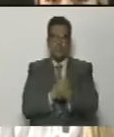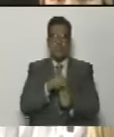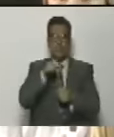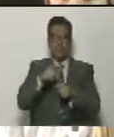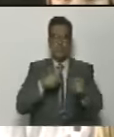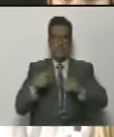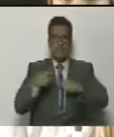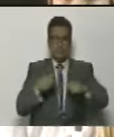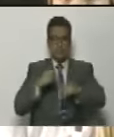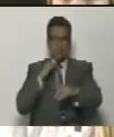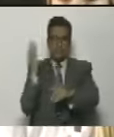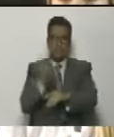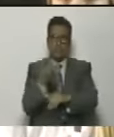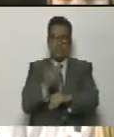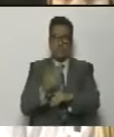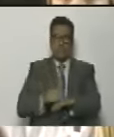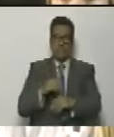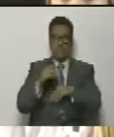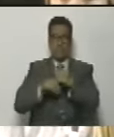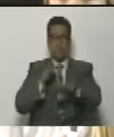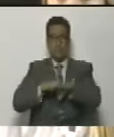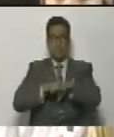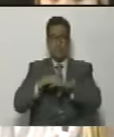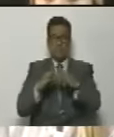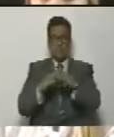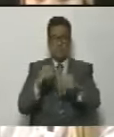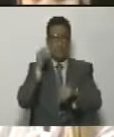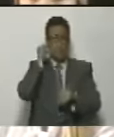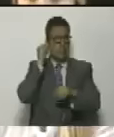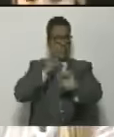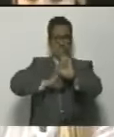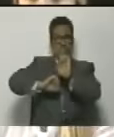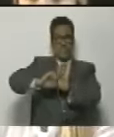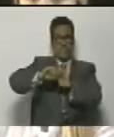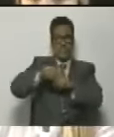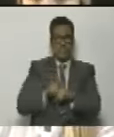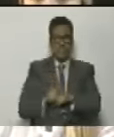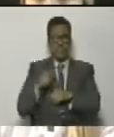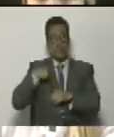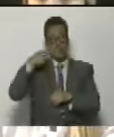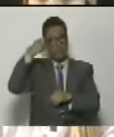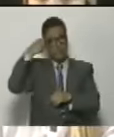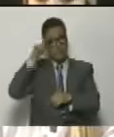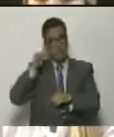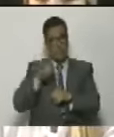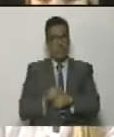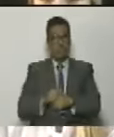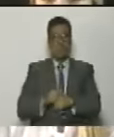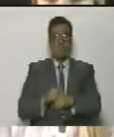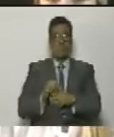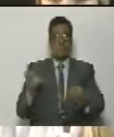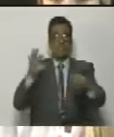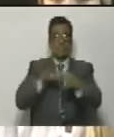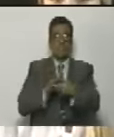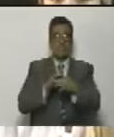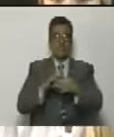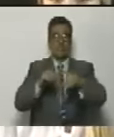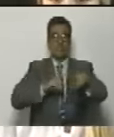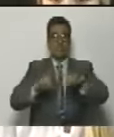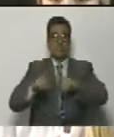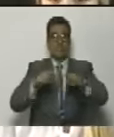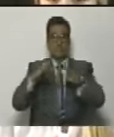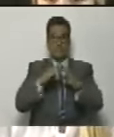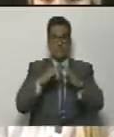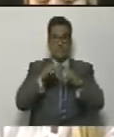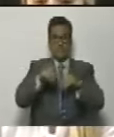esta acción de violencia que ocurrió con nuestra compañera, la rechazamos. Presuntamente son integrantes, dirigentes